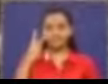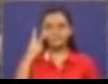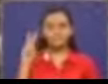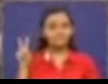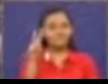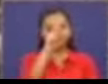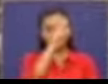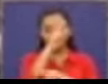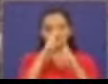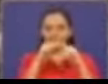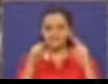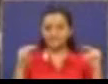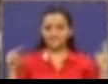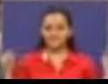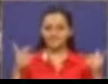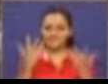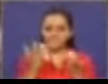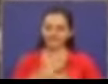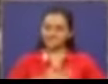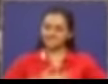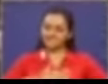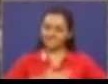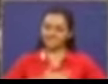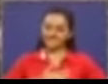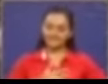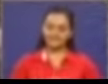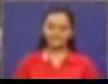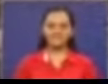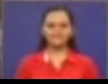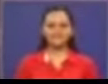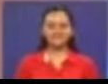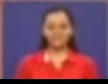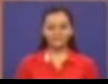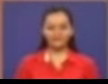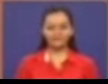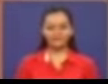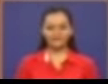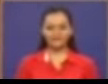el primer instante a disfrutarla.